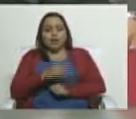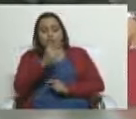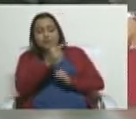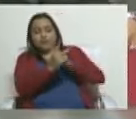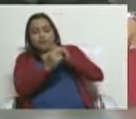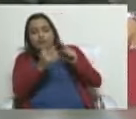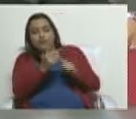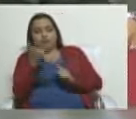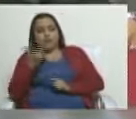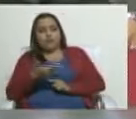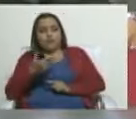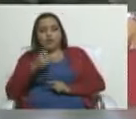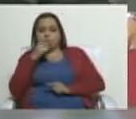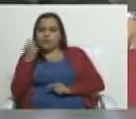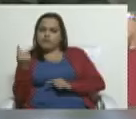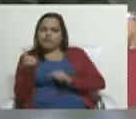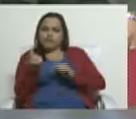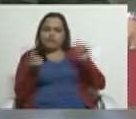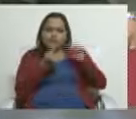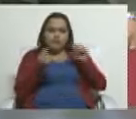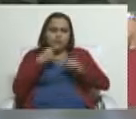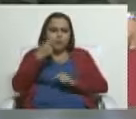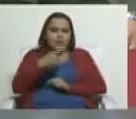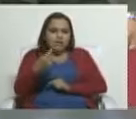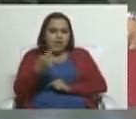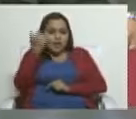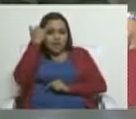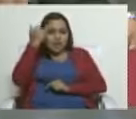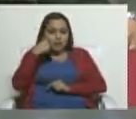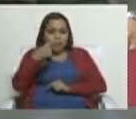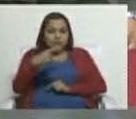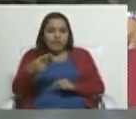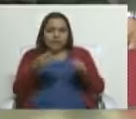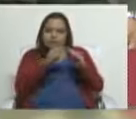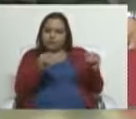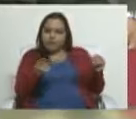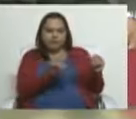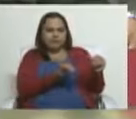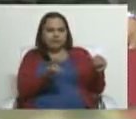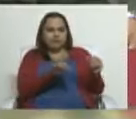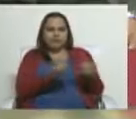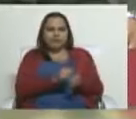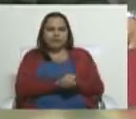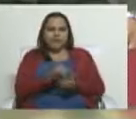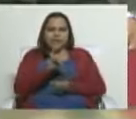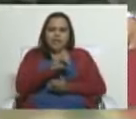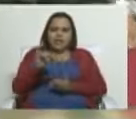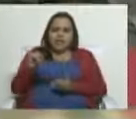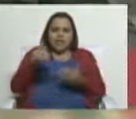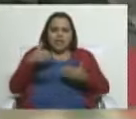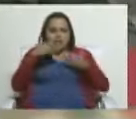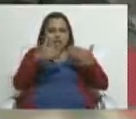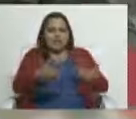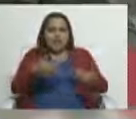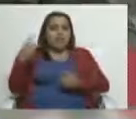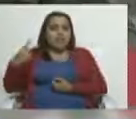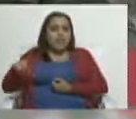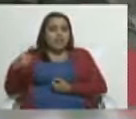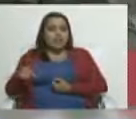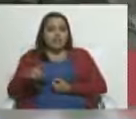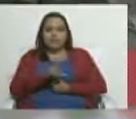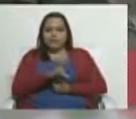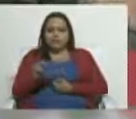de un debate político, un debate de ideas políticas en el aire. La izquierda, el progresismo, la derecha, el